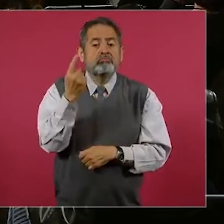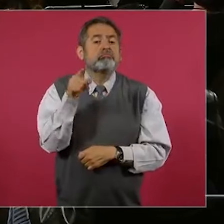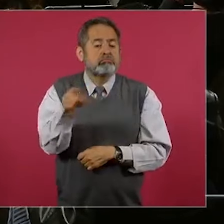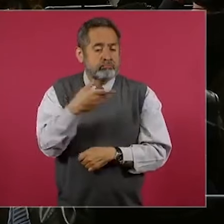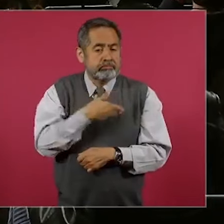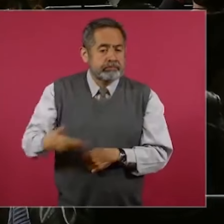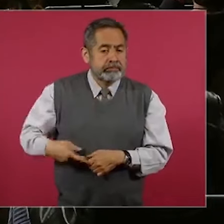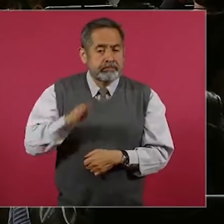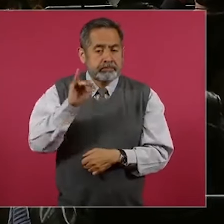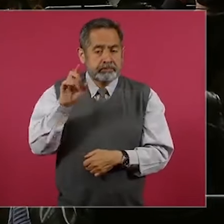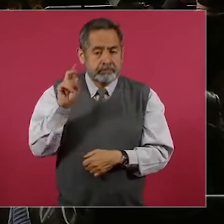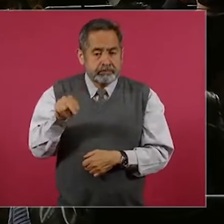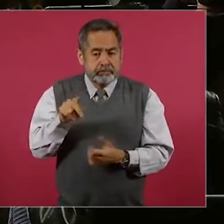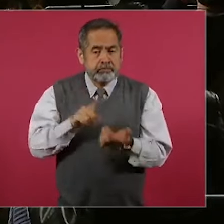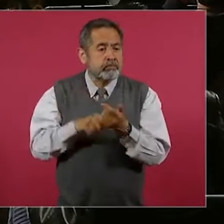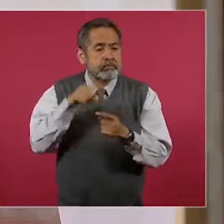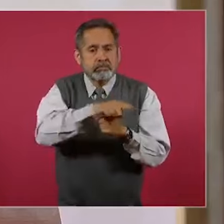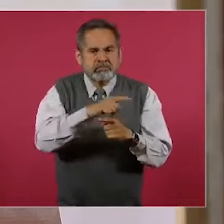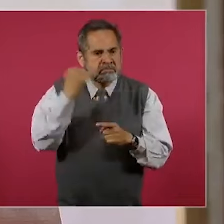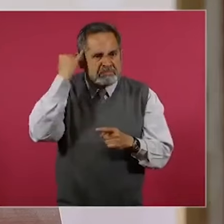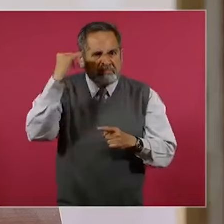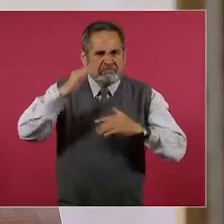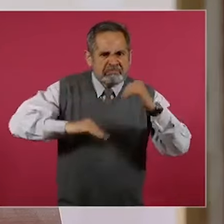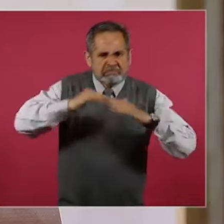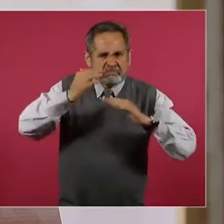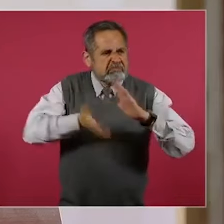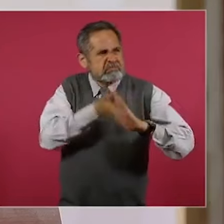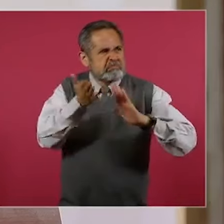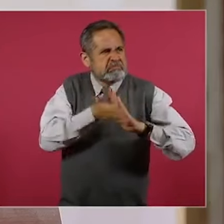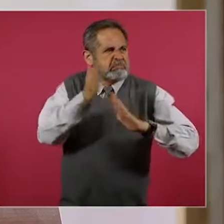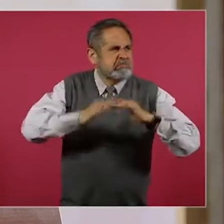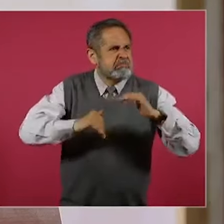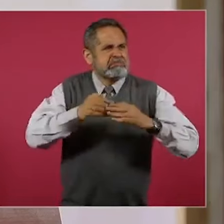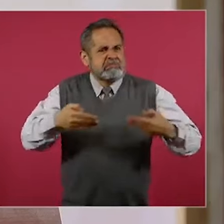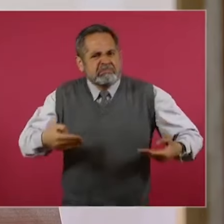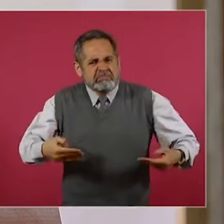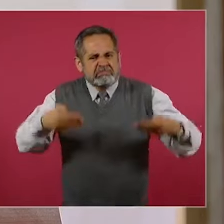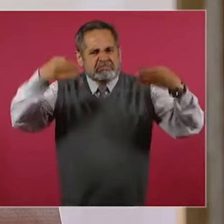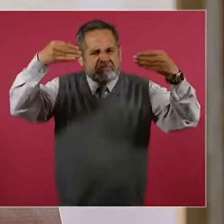últimos tiempos que no ha construido muros,